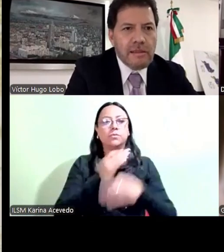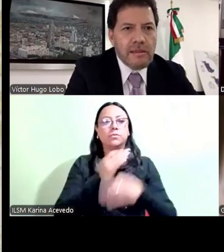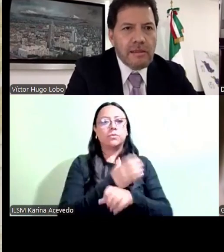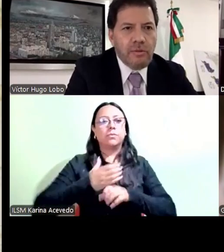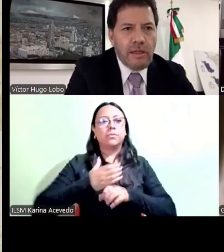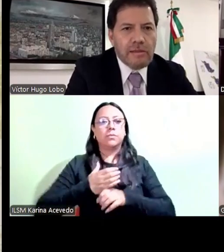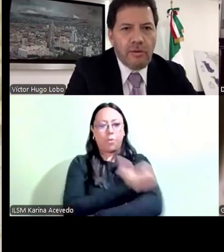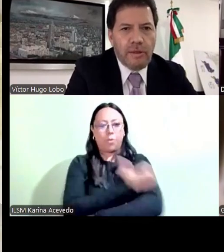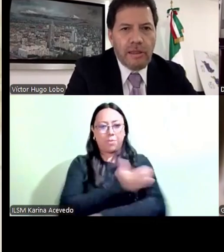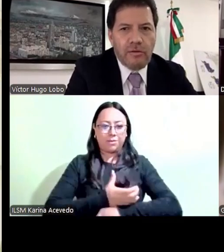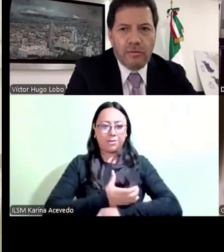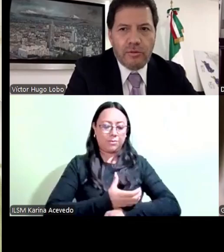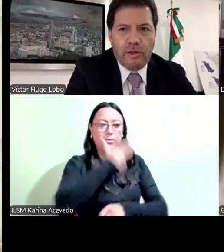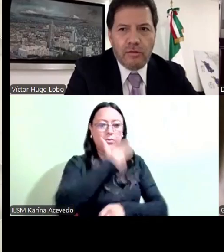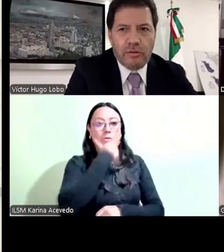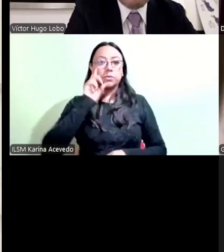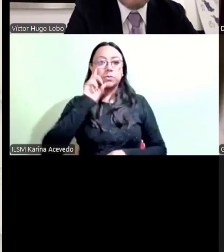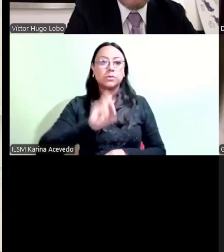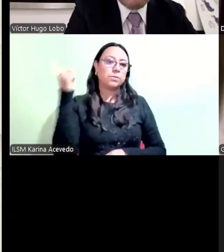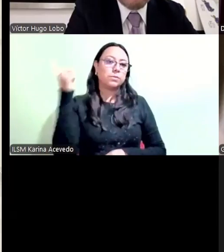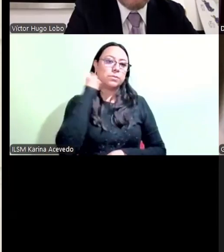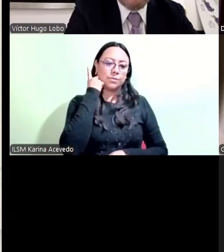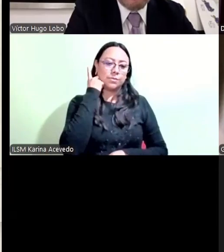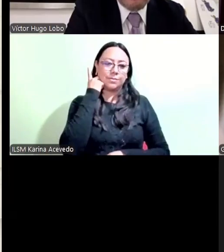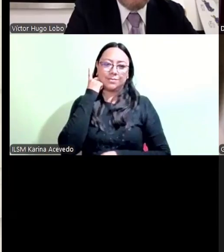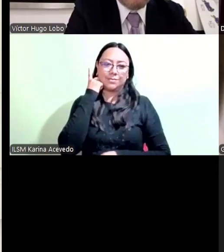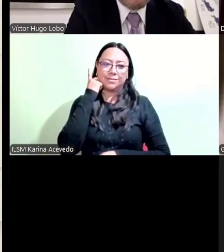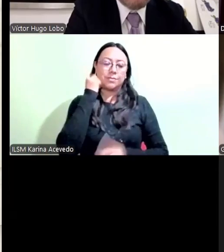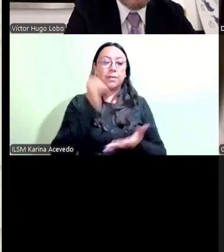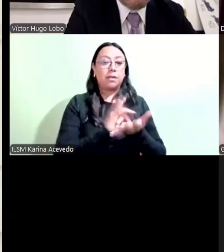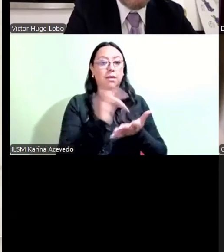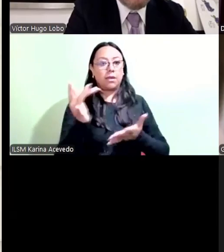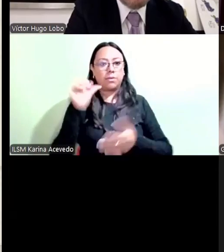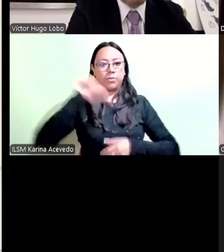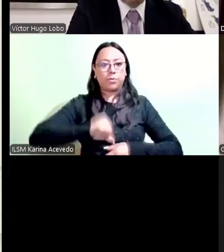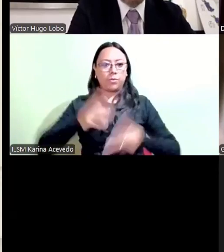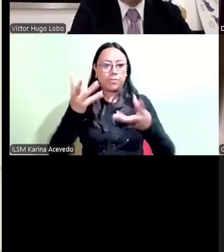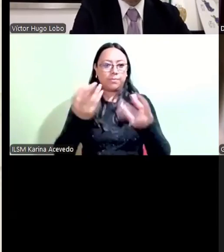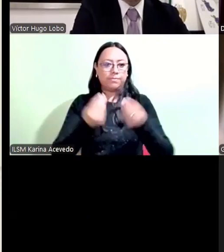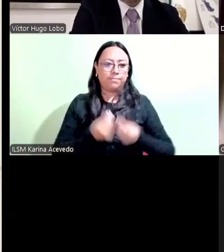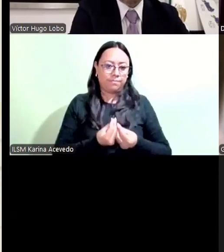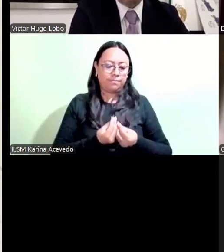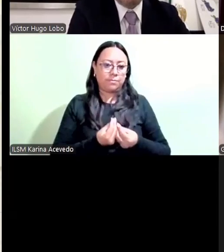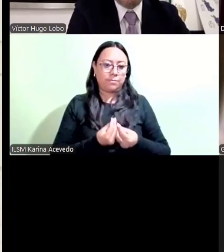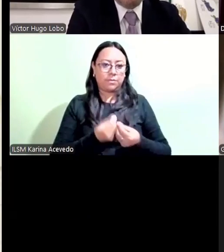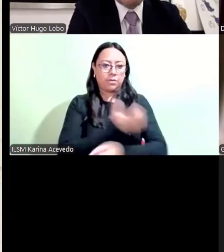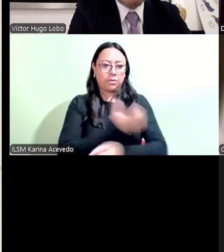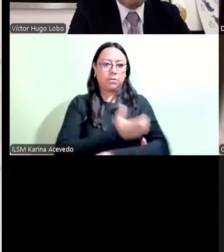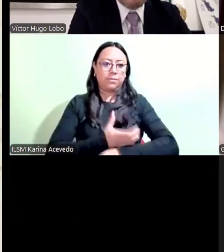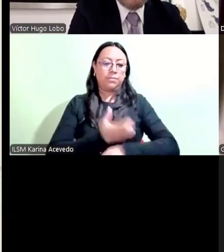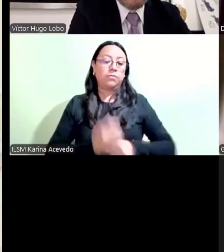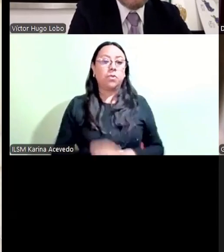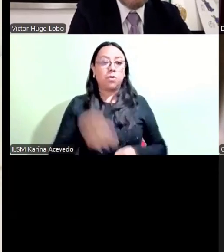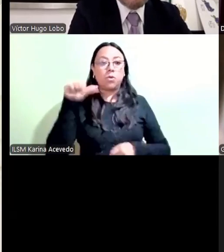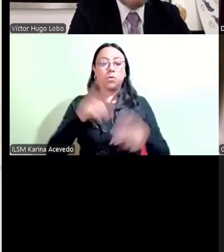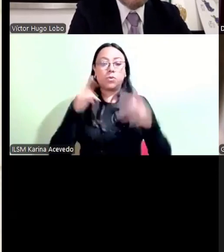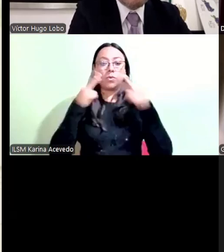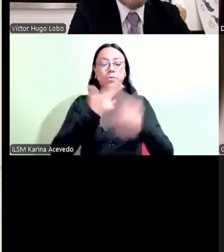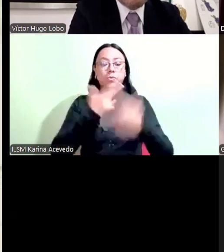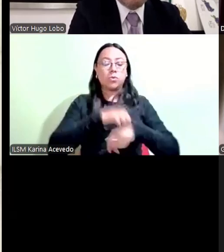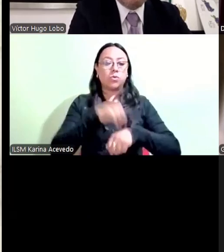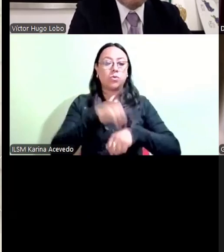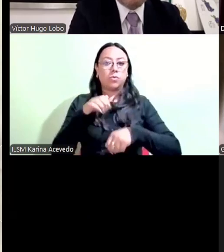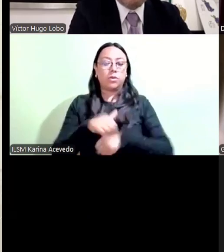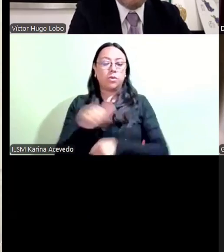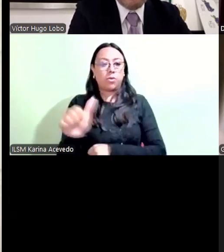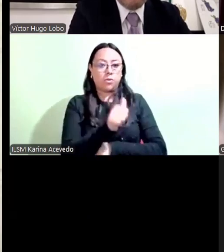compañeras diputadas, compañeros diputados, muchísimas gracias por acompañarnos y les damos la bienvenida a esta 11ª sesión ordinaria de la Comisión de